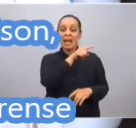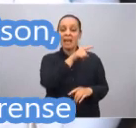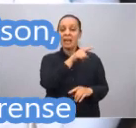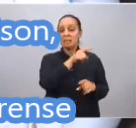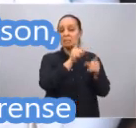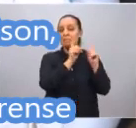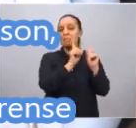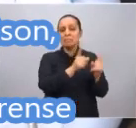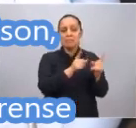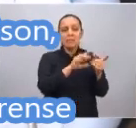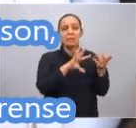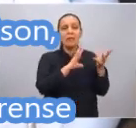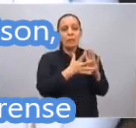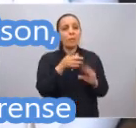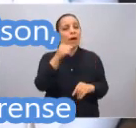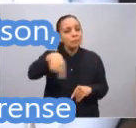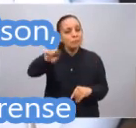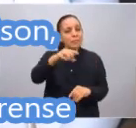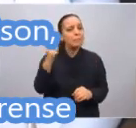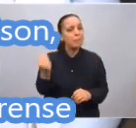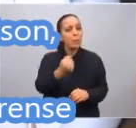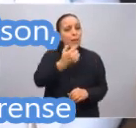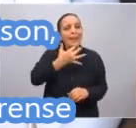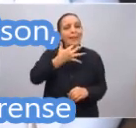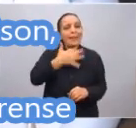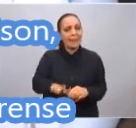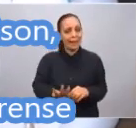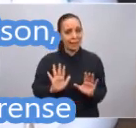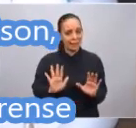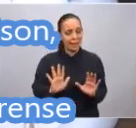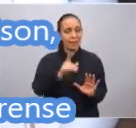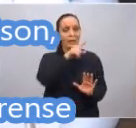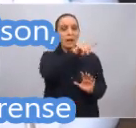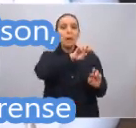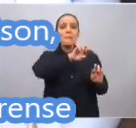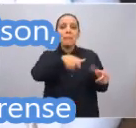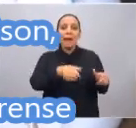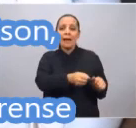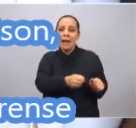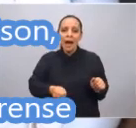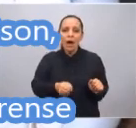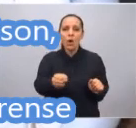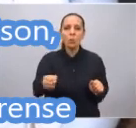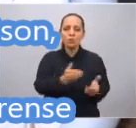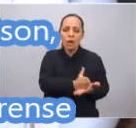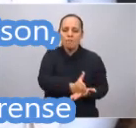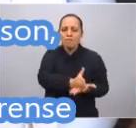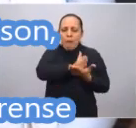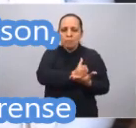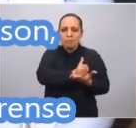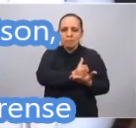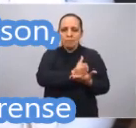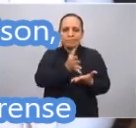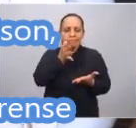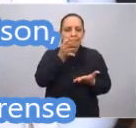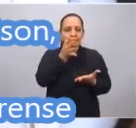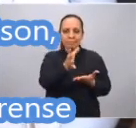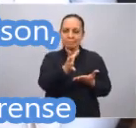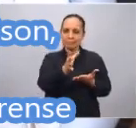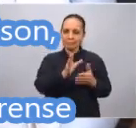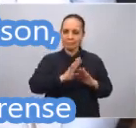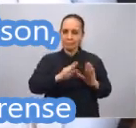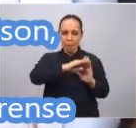aplicando, y esto hay que entenderlo bien, un plan de ajuste ortodoxo, un plan de ajuste